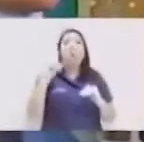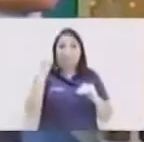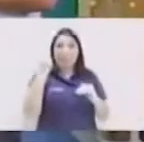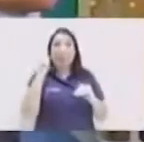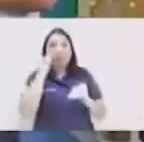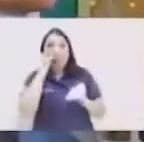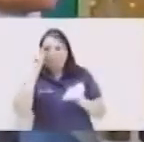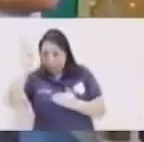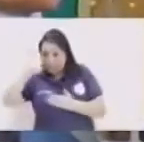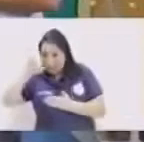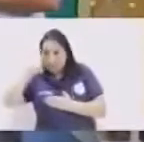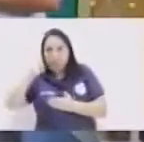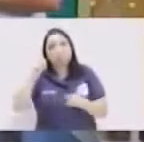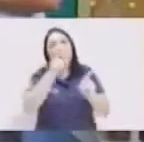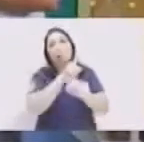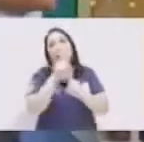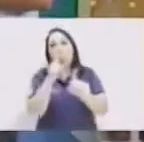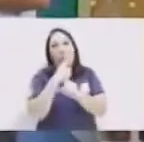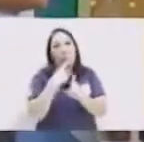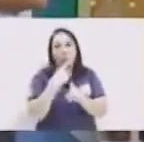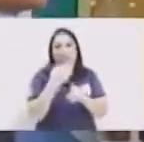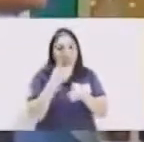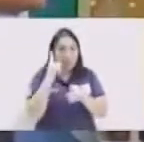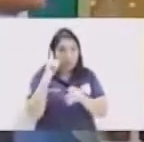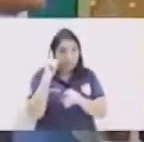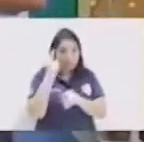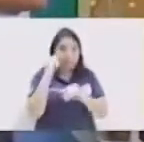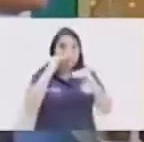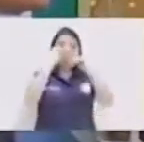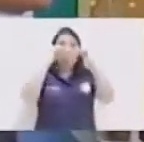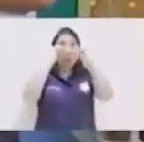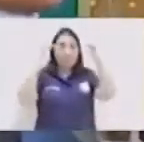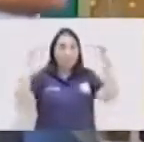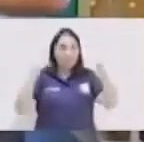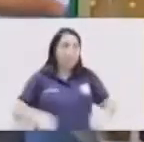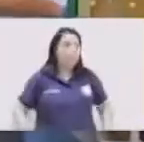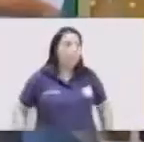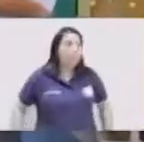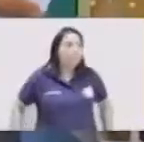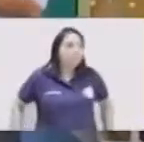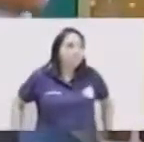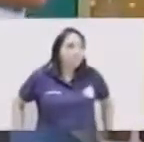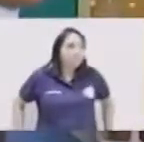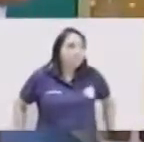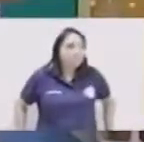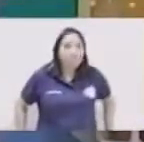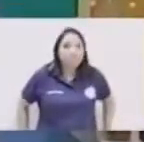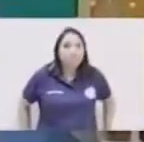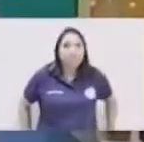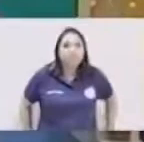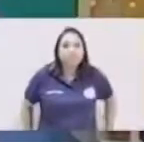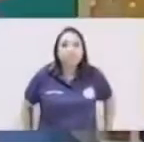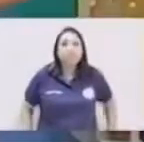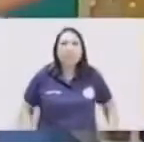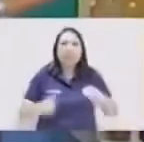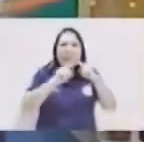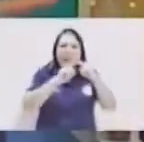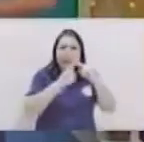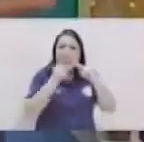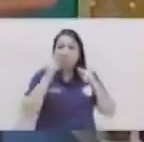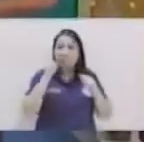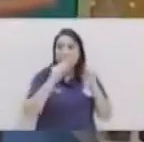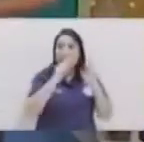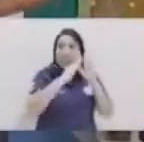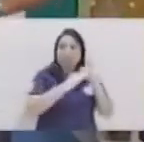aquí o la casita por muy bonita que nos quede. Claro. Empezamos siempre por el fondo. Entonces Perfecto. vamos a iniciar usando nuestro